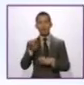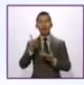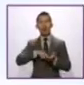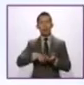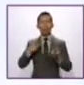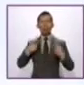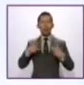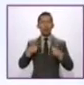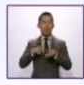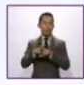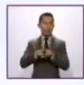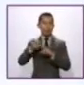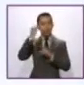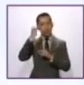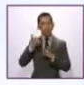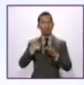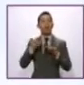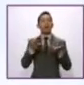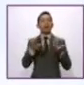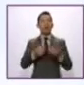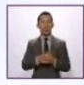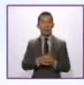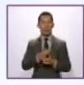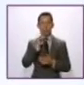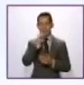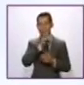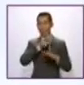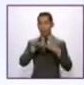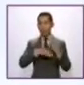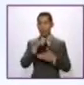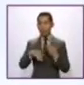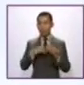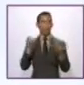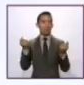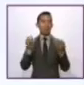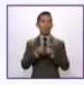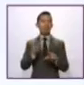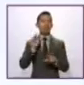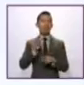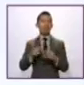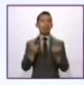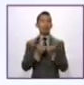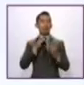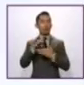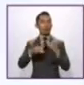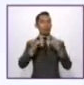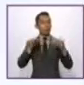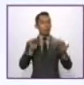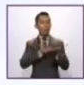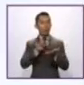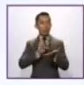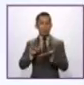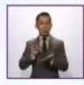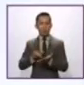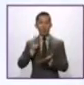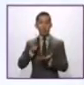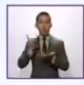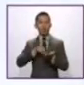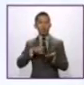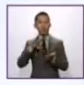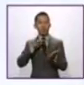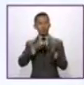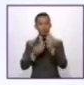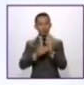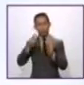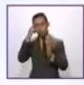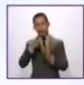¿qué haremos? Todos en la misma, de manera general y con piso parejo, así como planteamos estrategias para